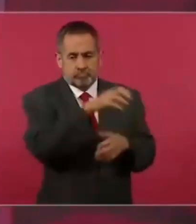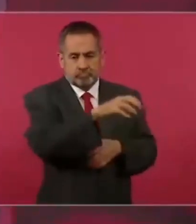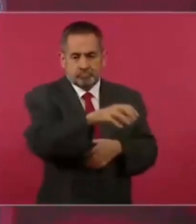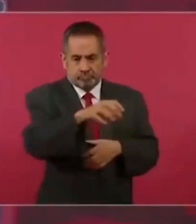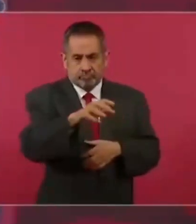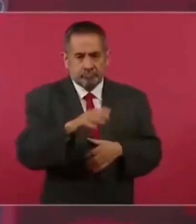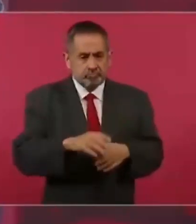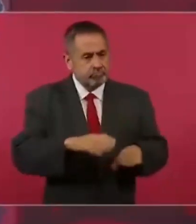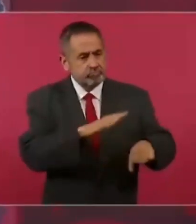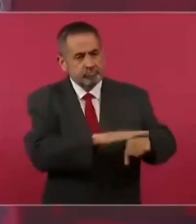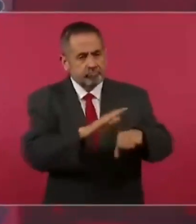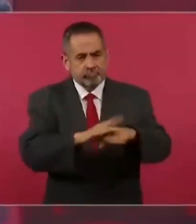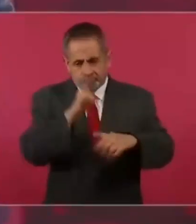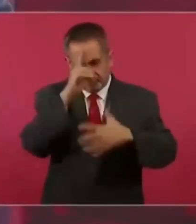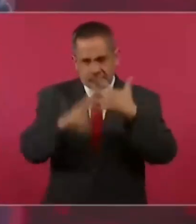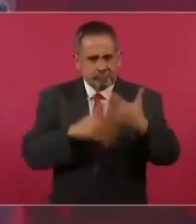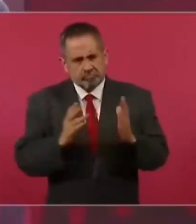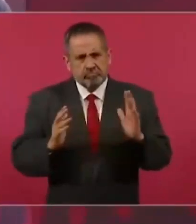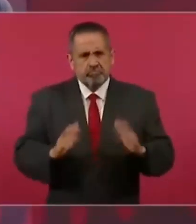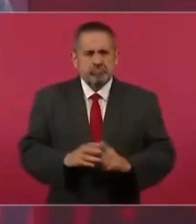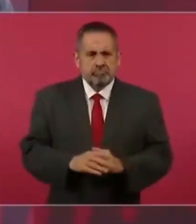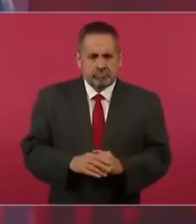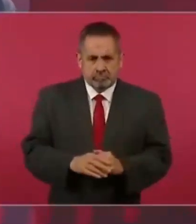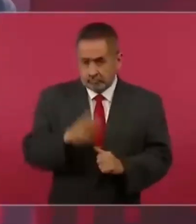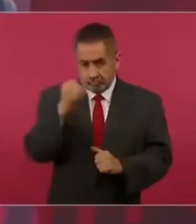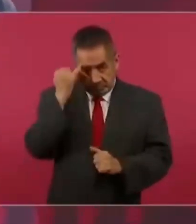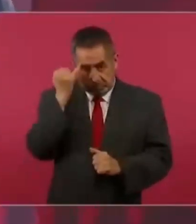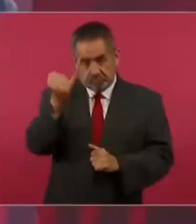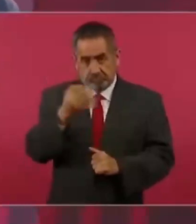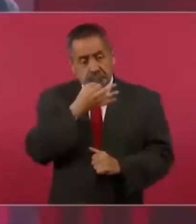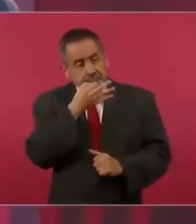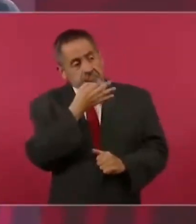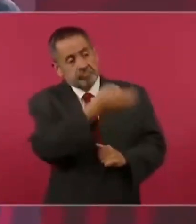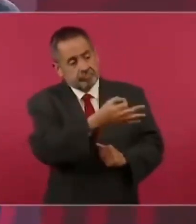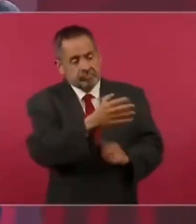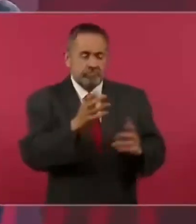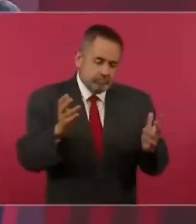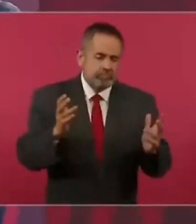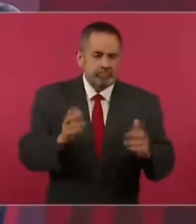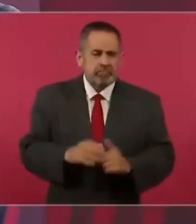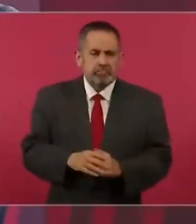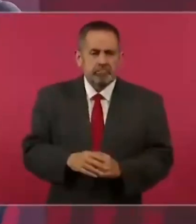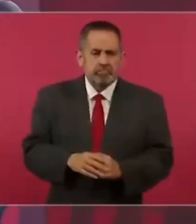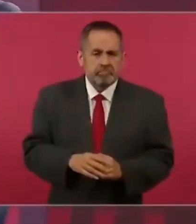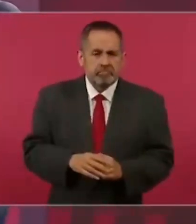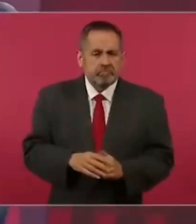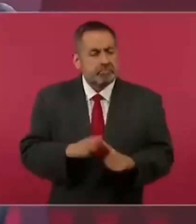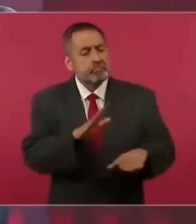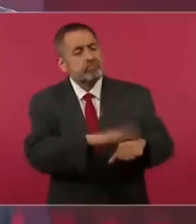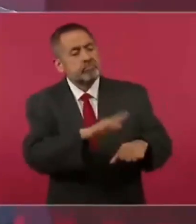no actúen con violencia, claro que sí. Si ese es el planteamiento, un